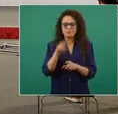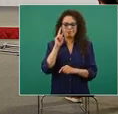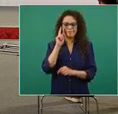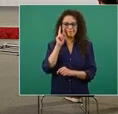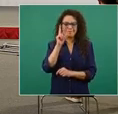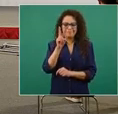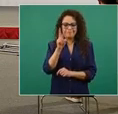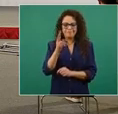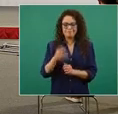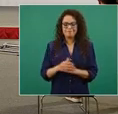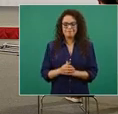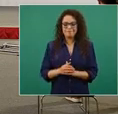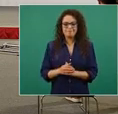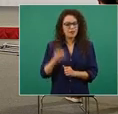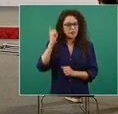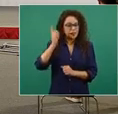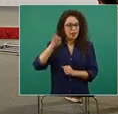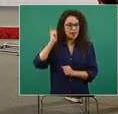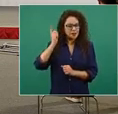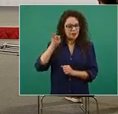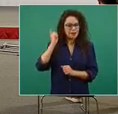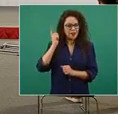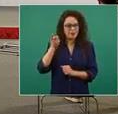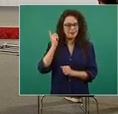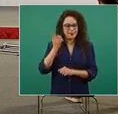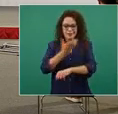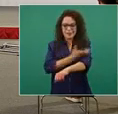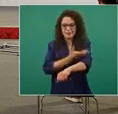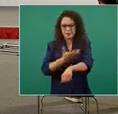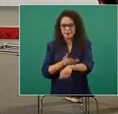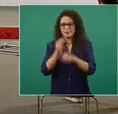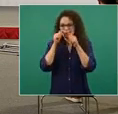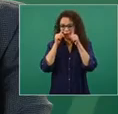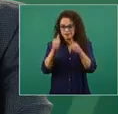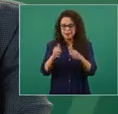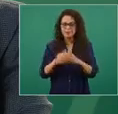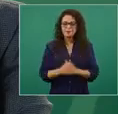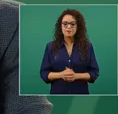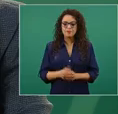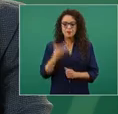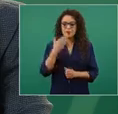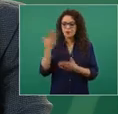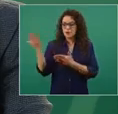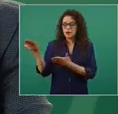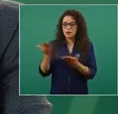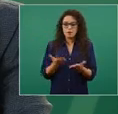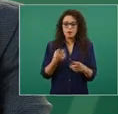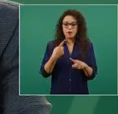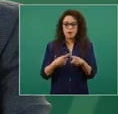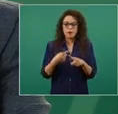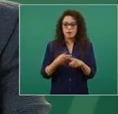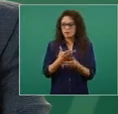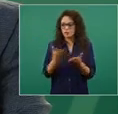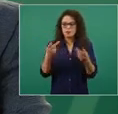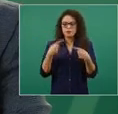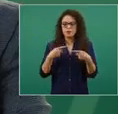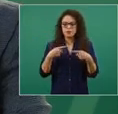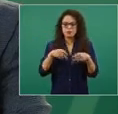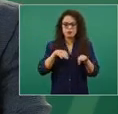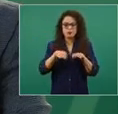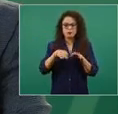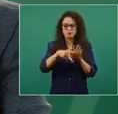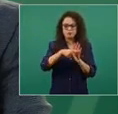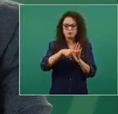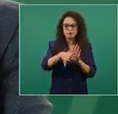de acompañarnos día a día. Damos la bienvenida a los medios de comunicación hoy aquí presentes, sobre todo por